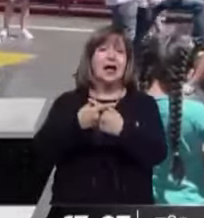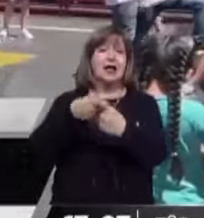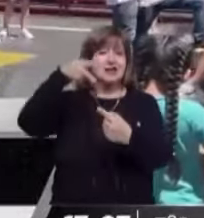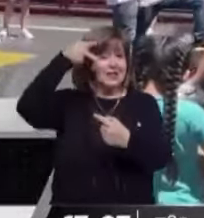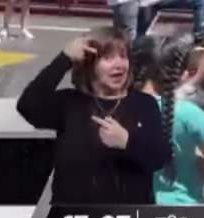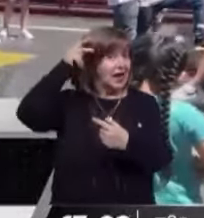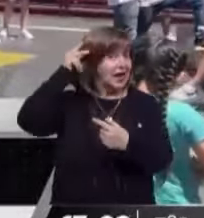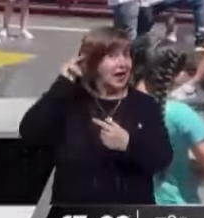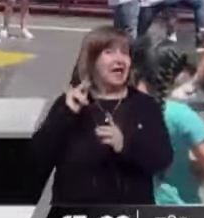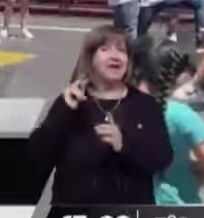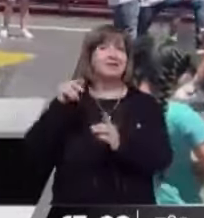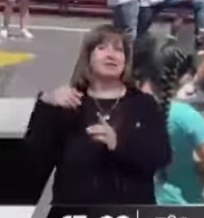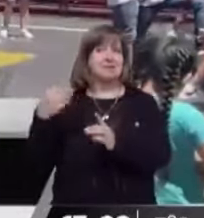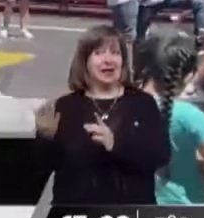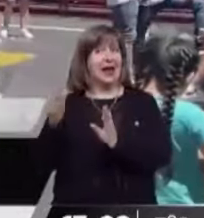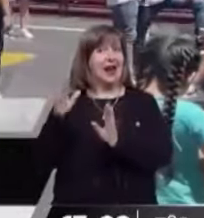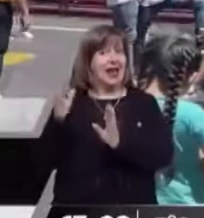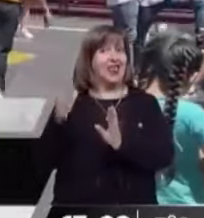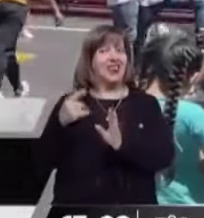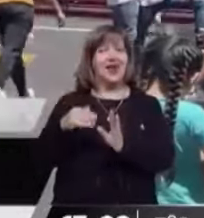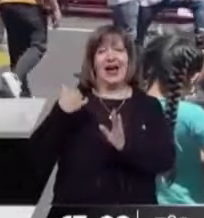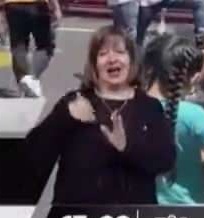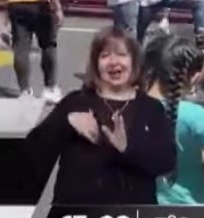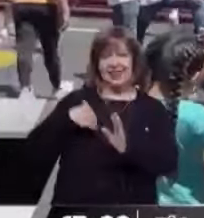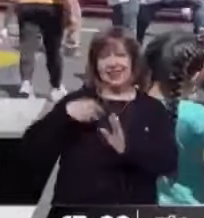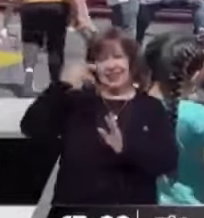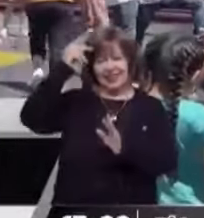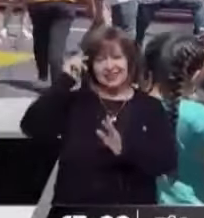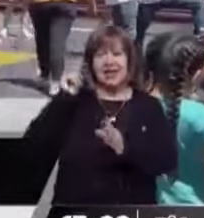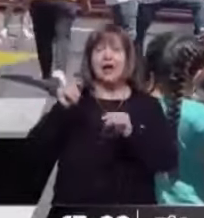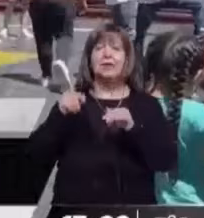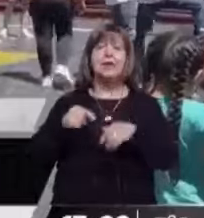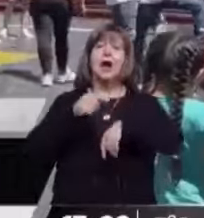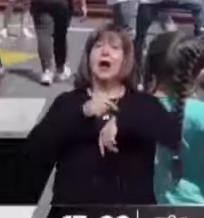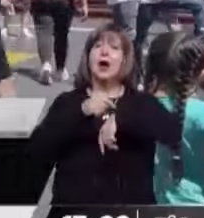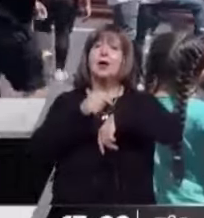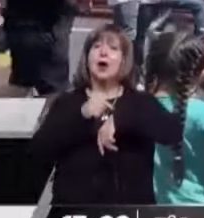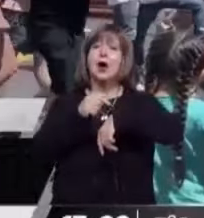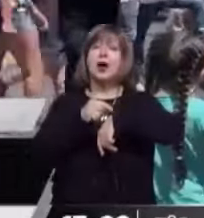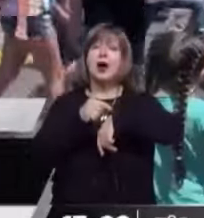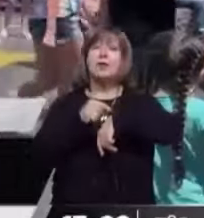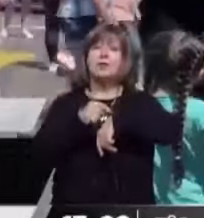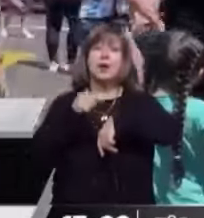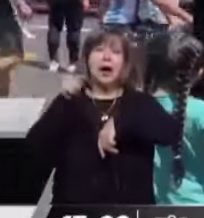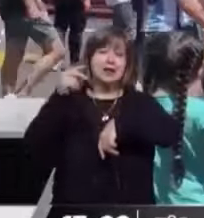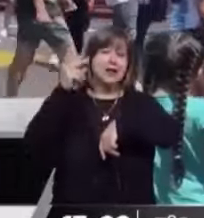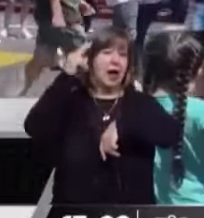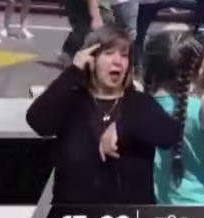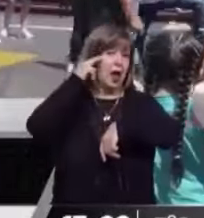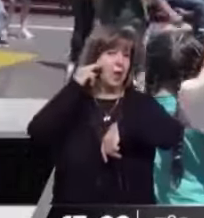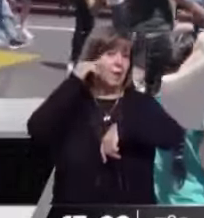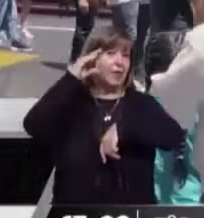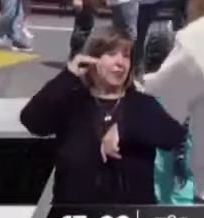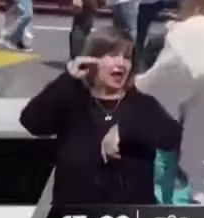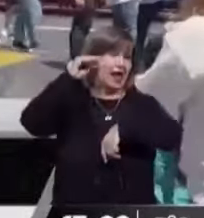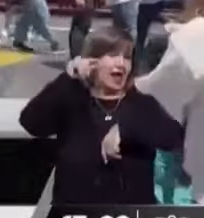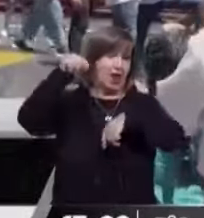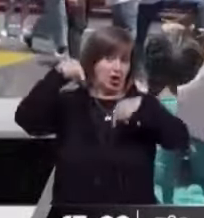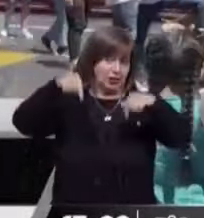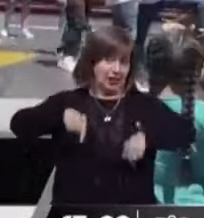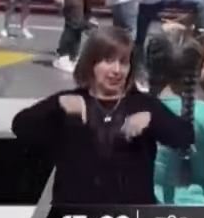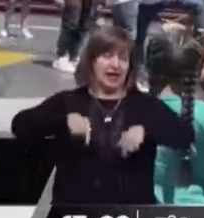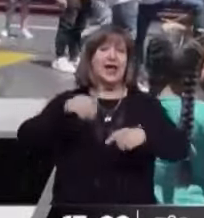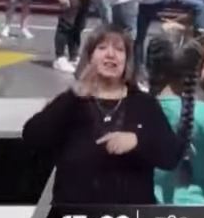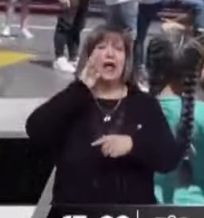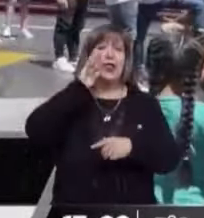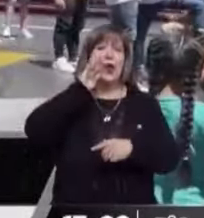¿no? de Mendoza, con los chilenos, que va a ser a partir de las 21 horas de aquí, de Estados